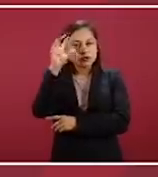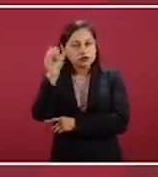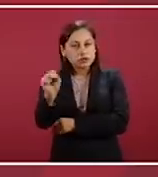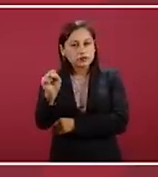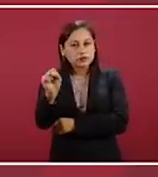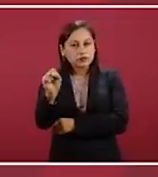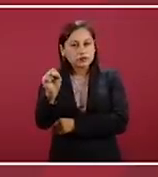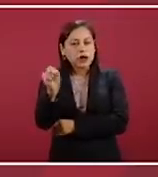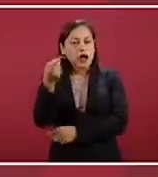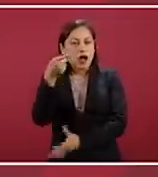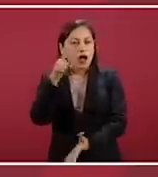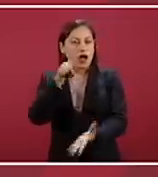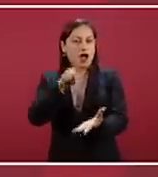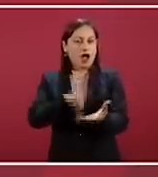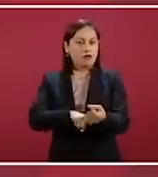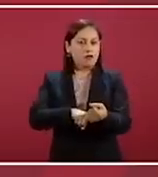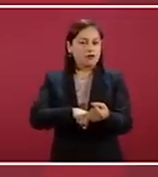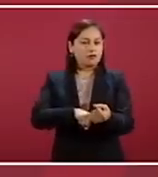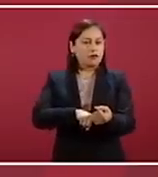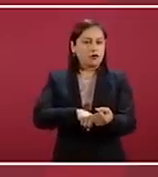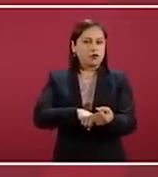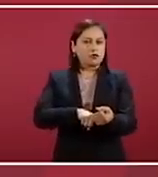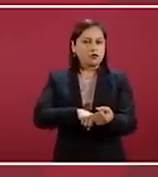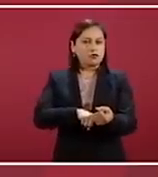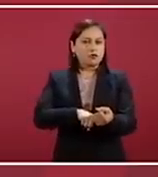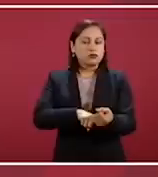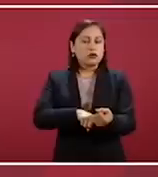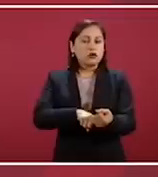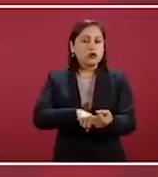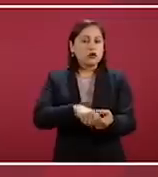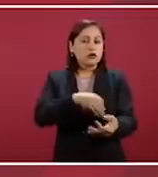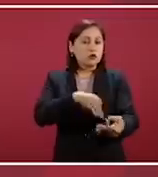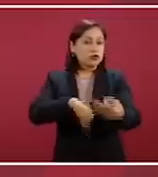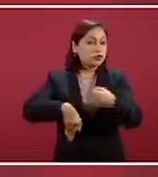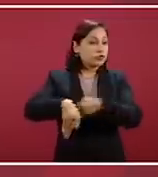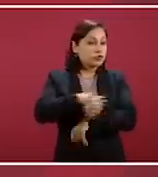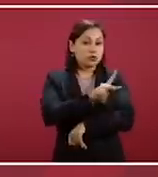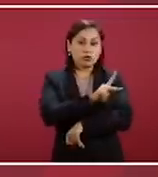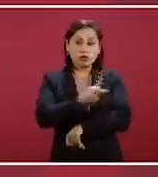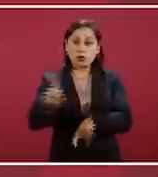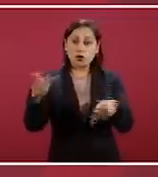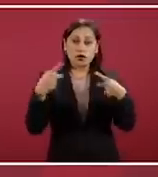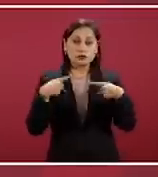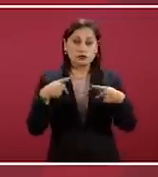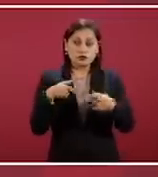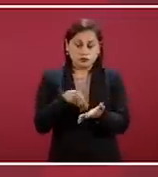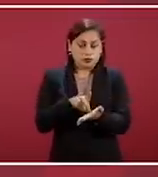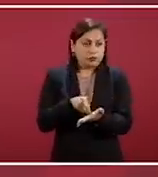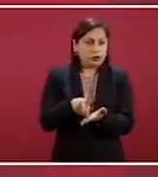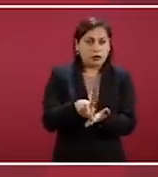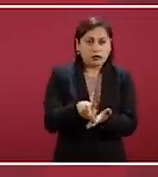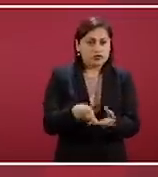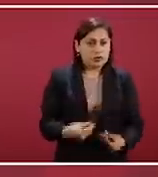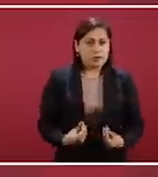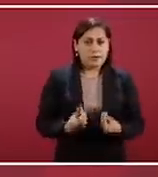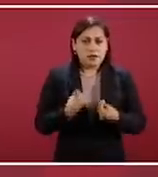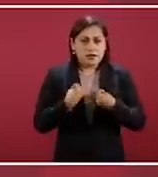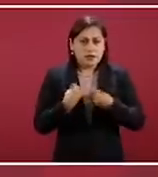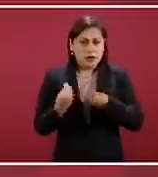tenemos derecho a vivir en este mundo con dignidad, con justicia,